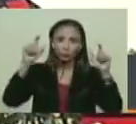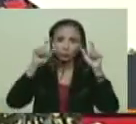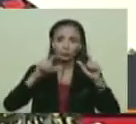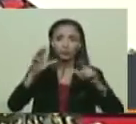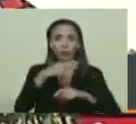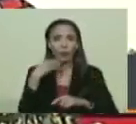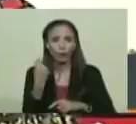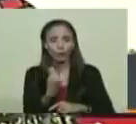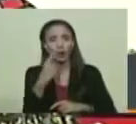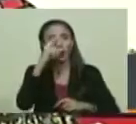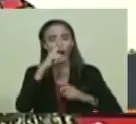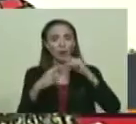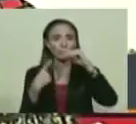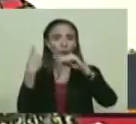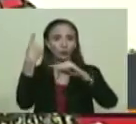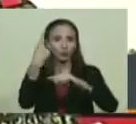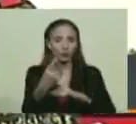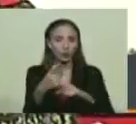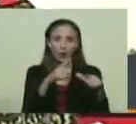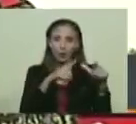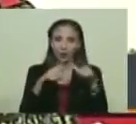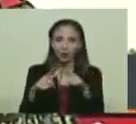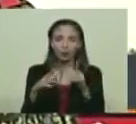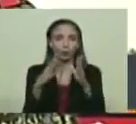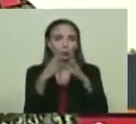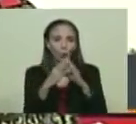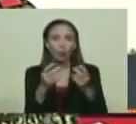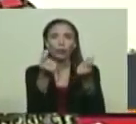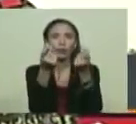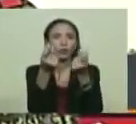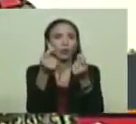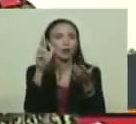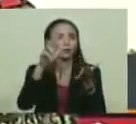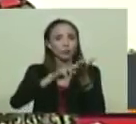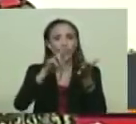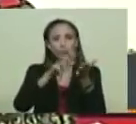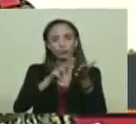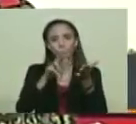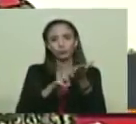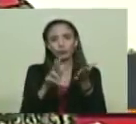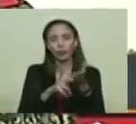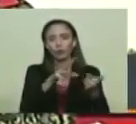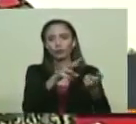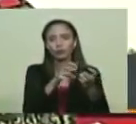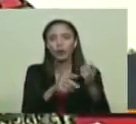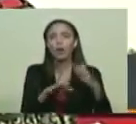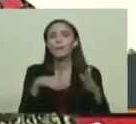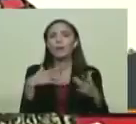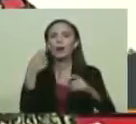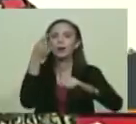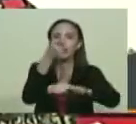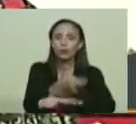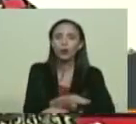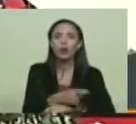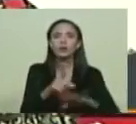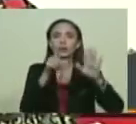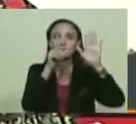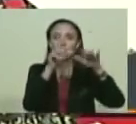ya el próximo año he dispuesto los recursos para llegar a 65.000.